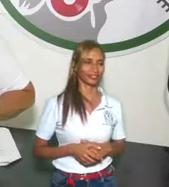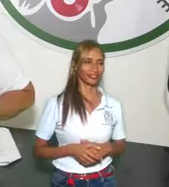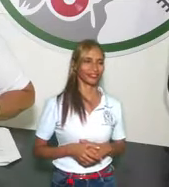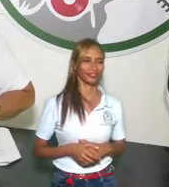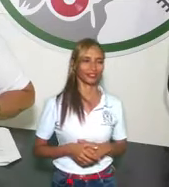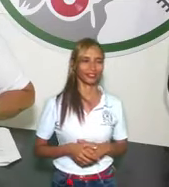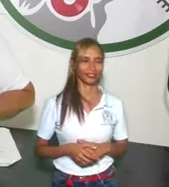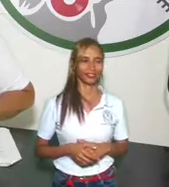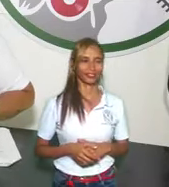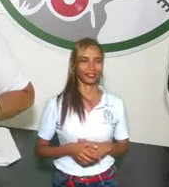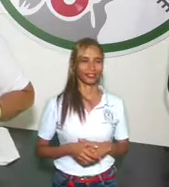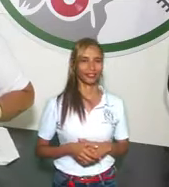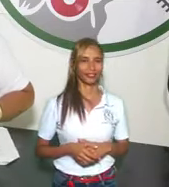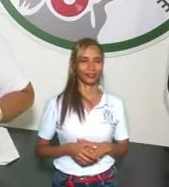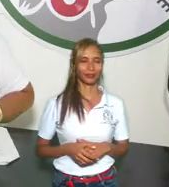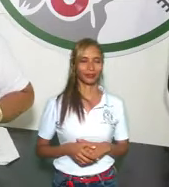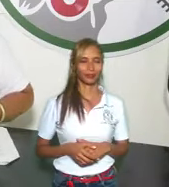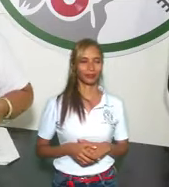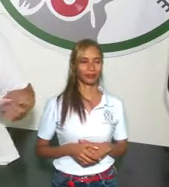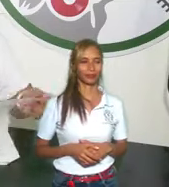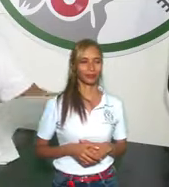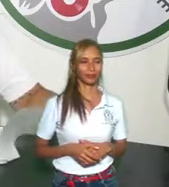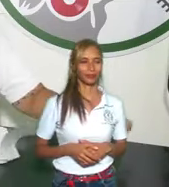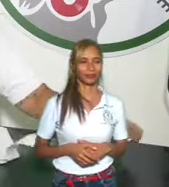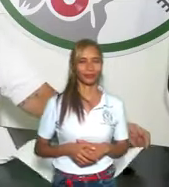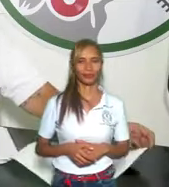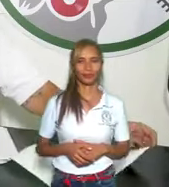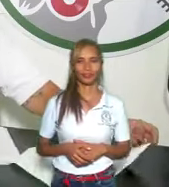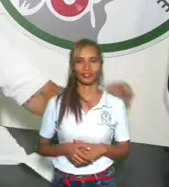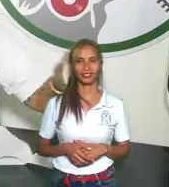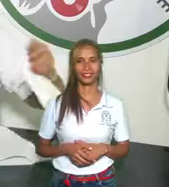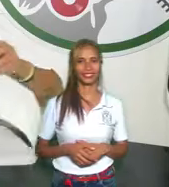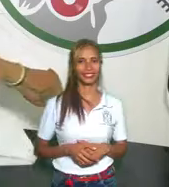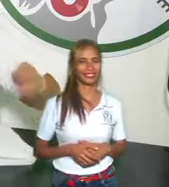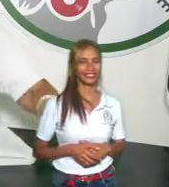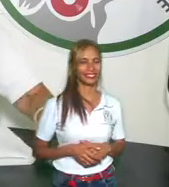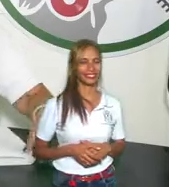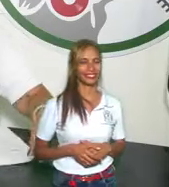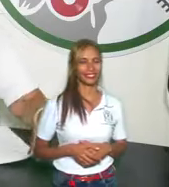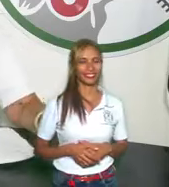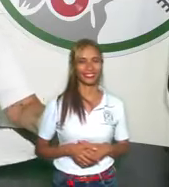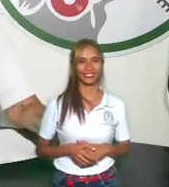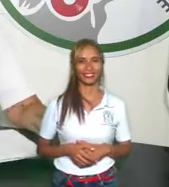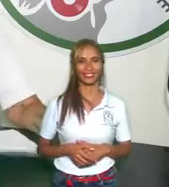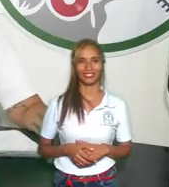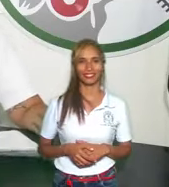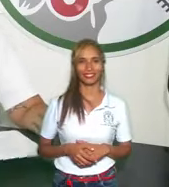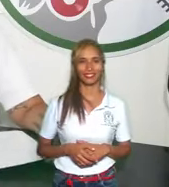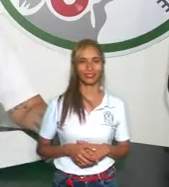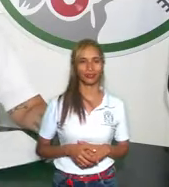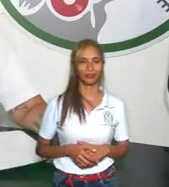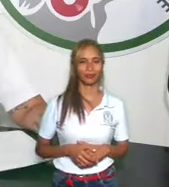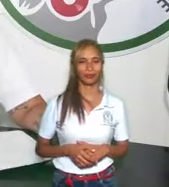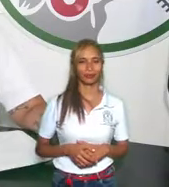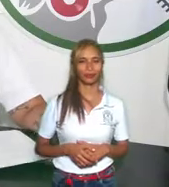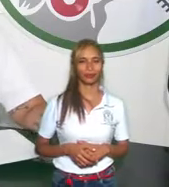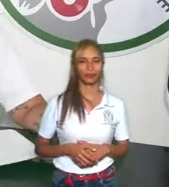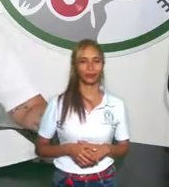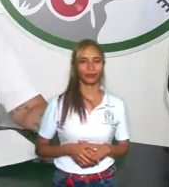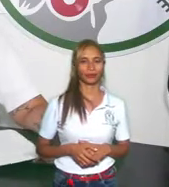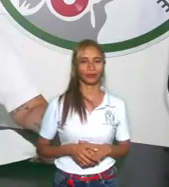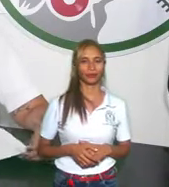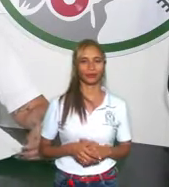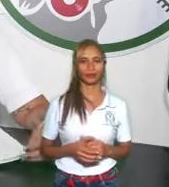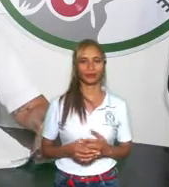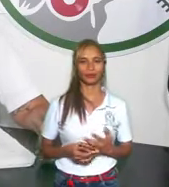Señor usuario de EMCA, ahora para el corregimiento de Barcelona, su factura de cobro del servicio de acueducto y alcantarillado